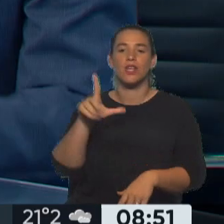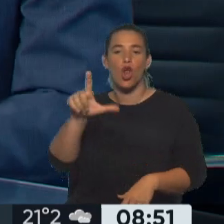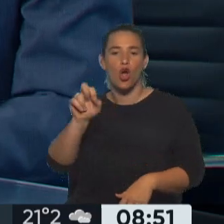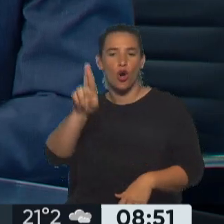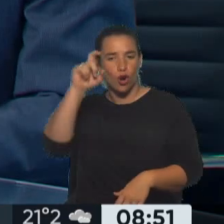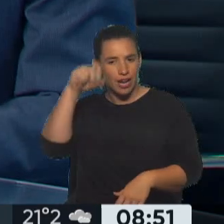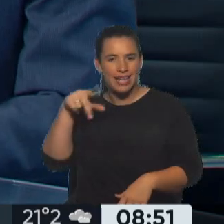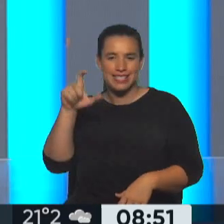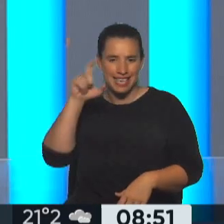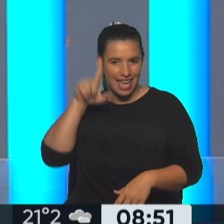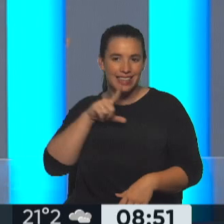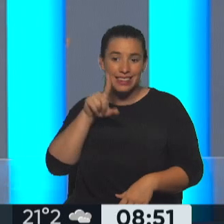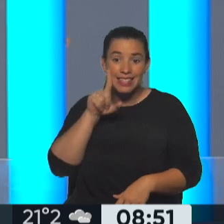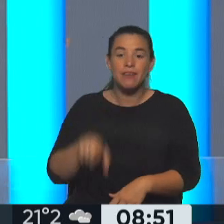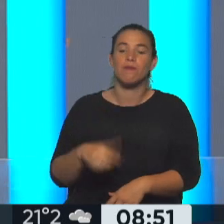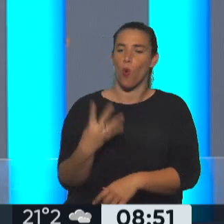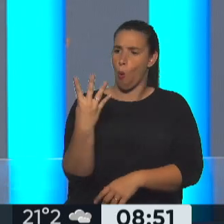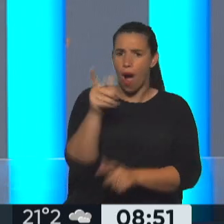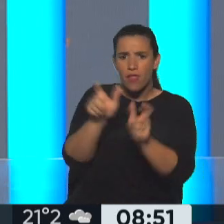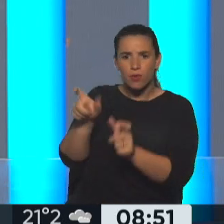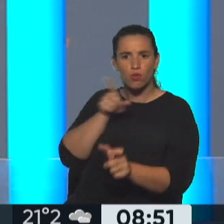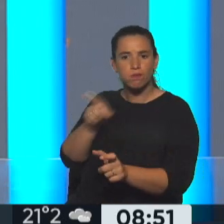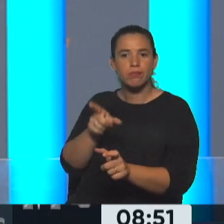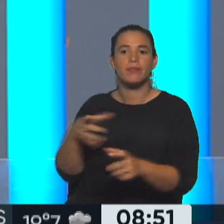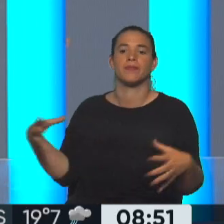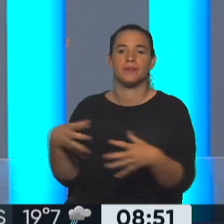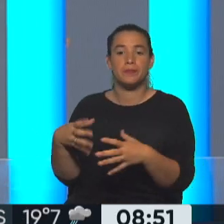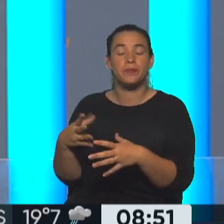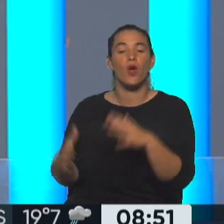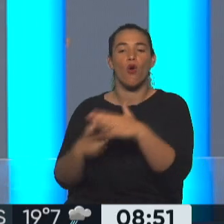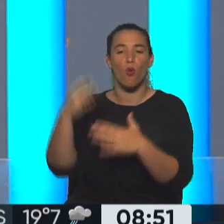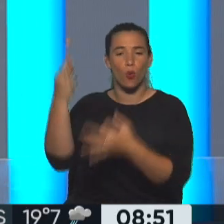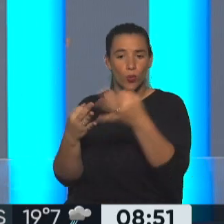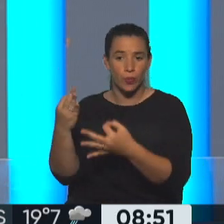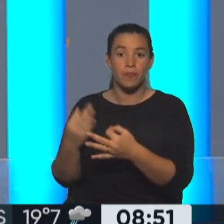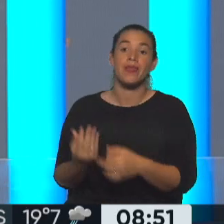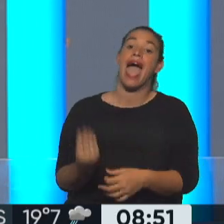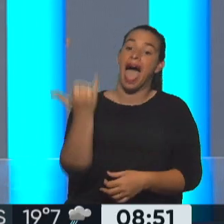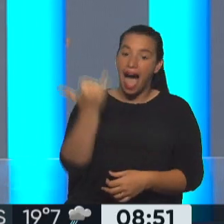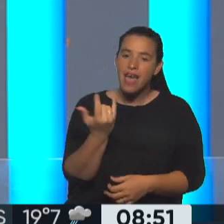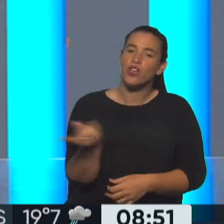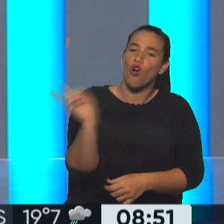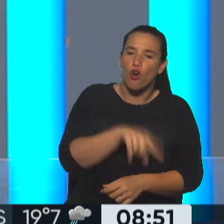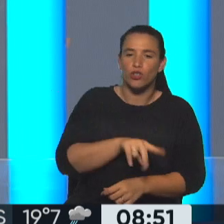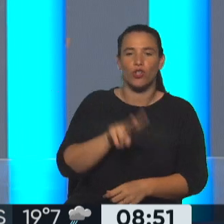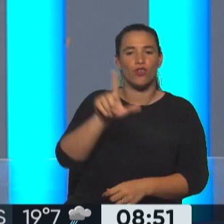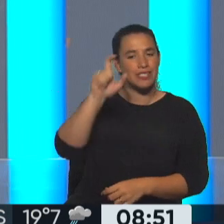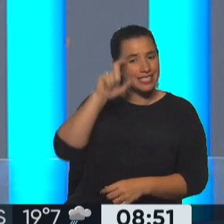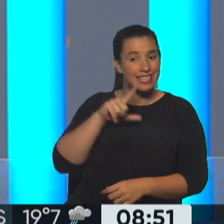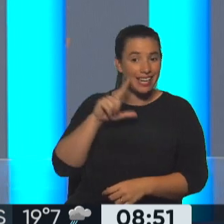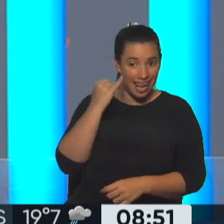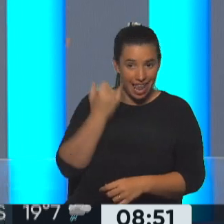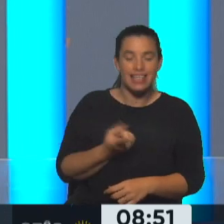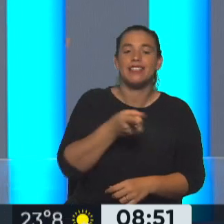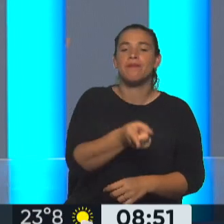Lorenzetti. A los 4 miembros de la Corte Suprema hay otro pedido de juicio político que hizo Vanessa Siley y principalmente